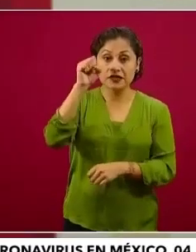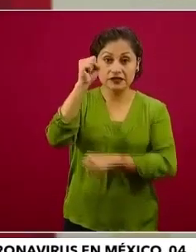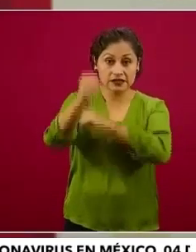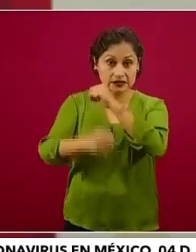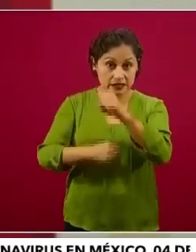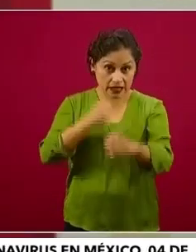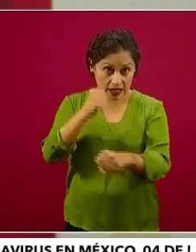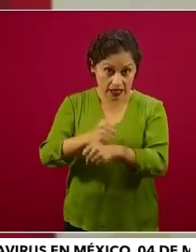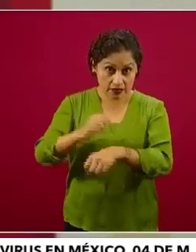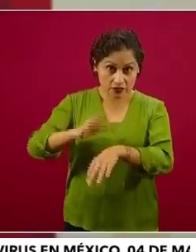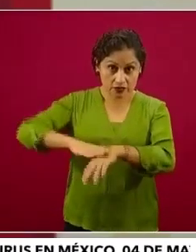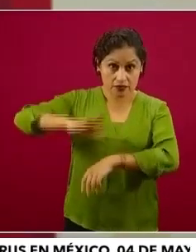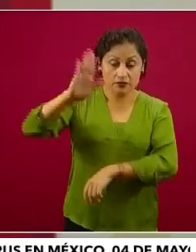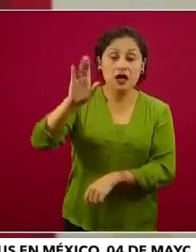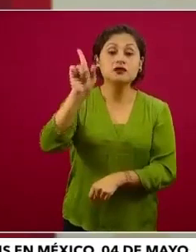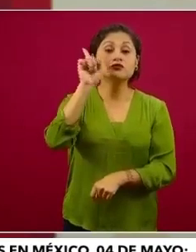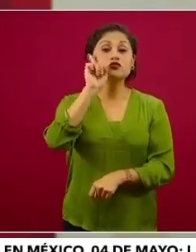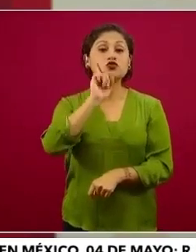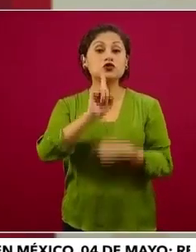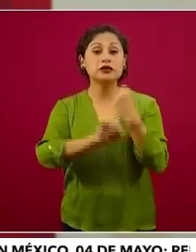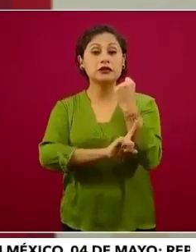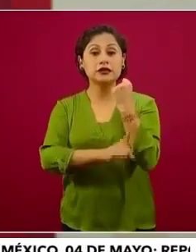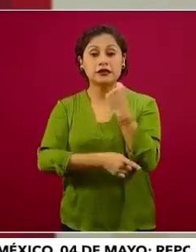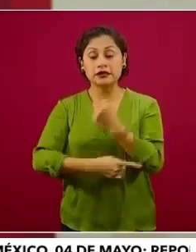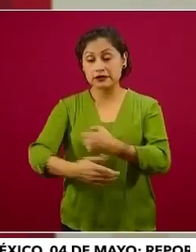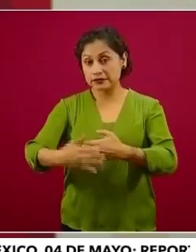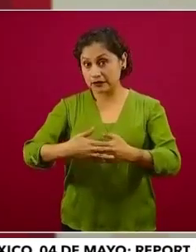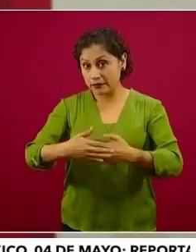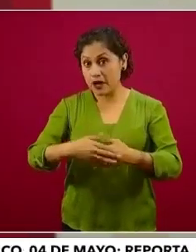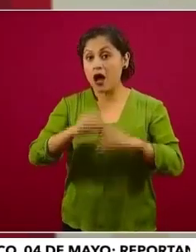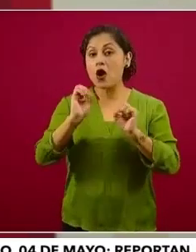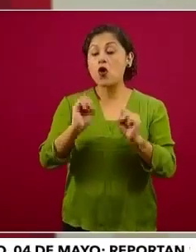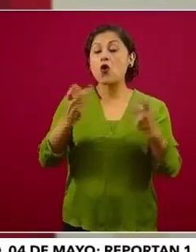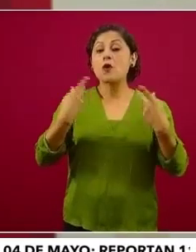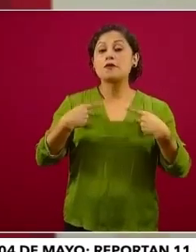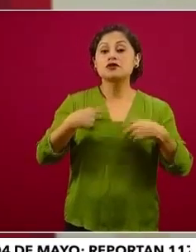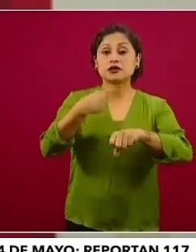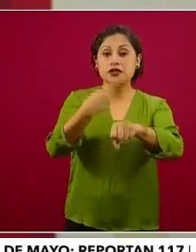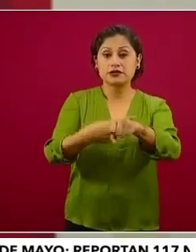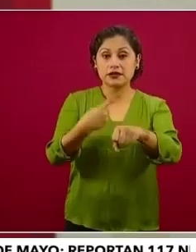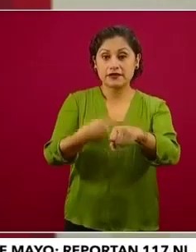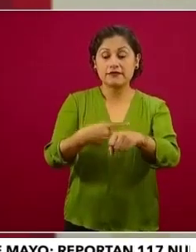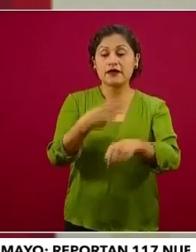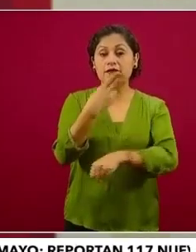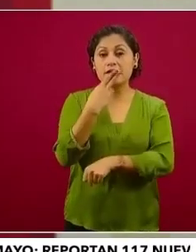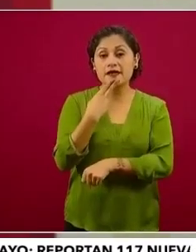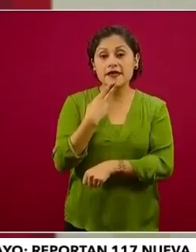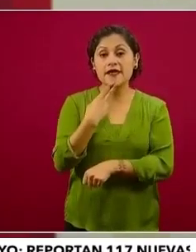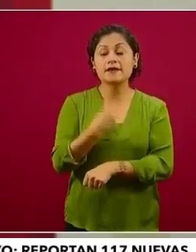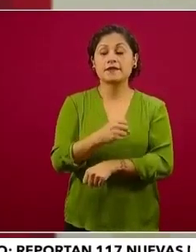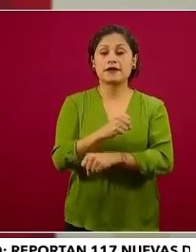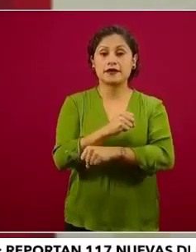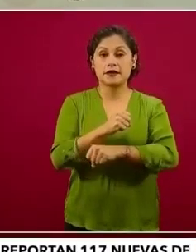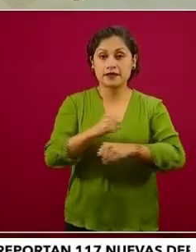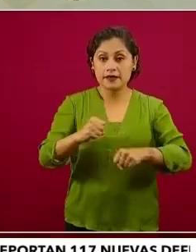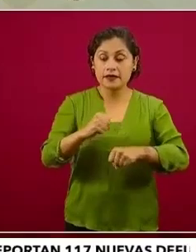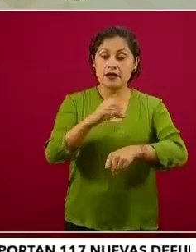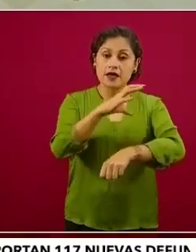embarazadas y las personas que padecen enfermedades crónicas, tales como diabetes, hipertensión,